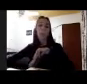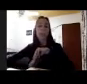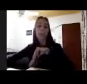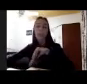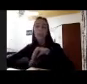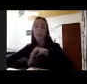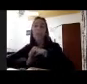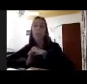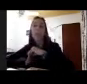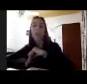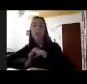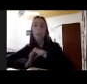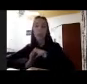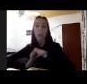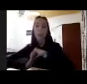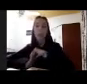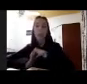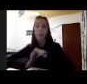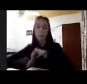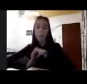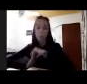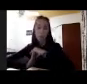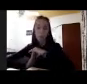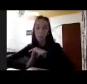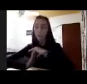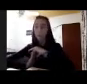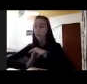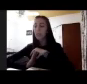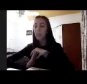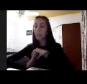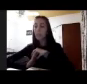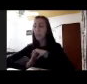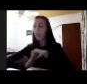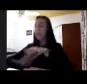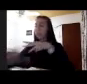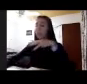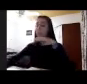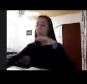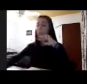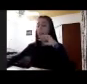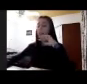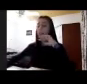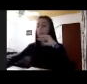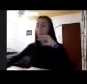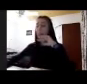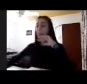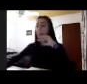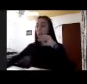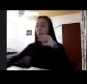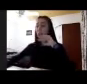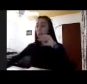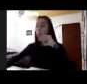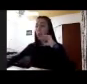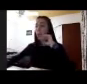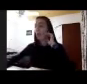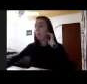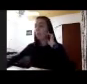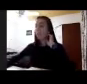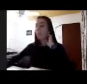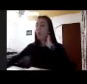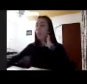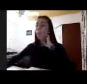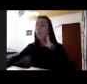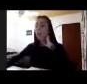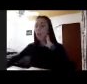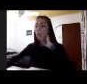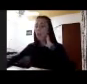otra manera, pero integrarlo también a lo que es el proyecto, que forme parte también. Yo el subsuelo lo había